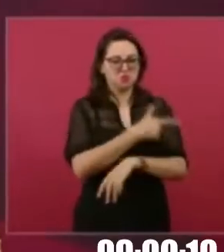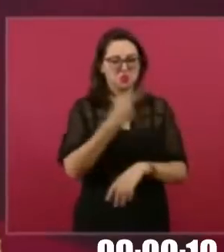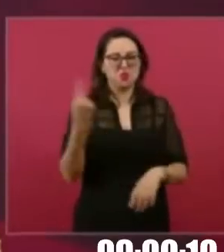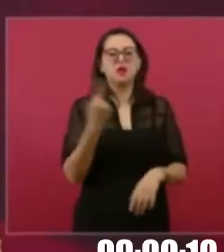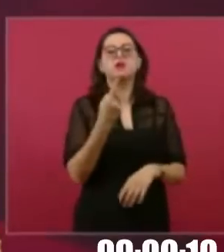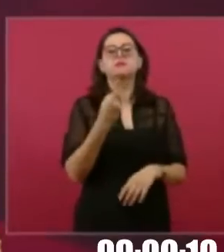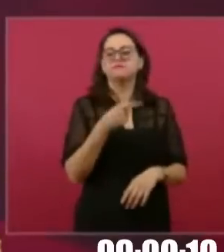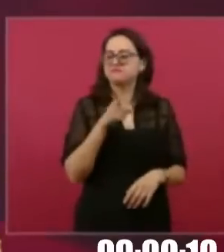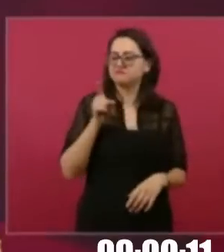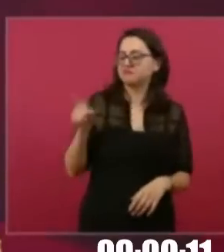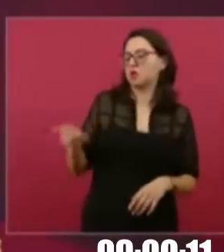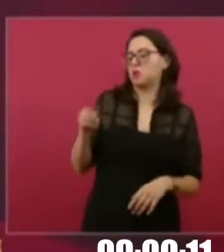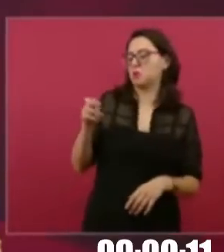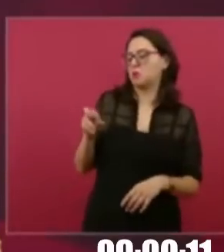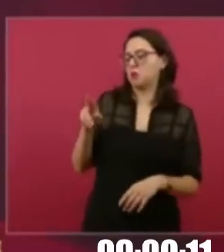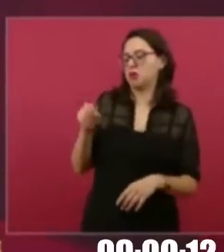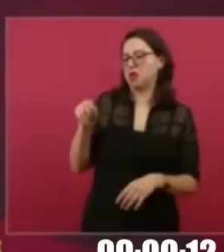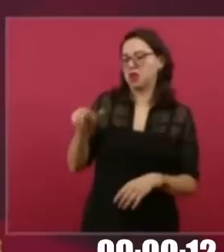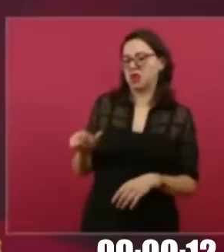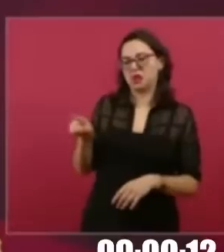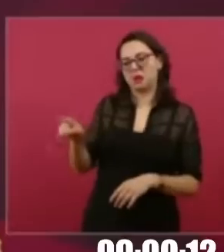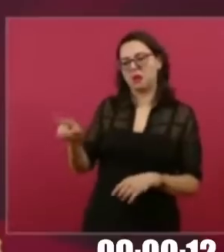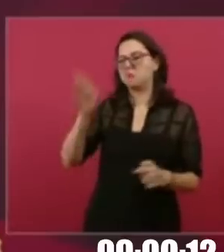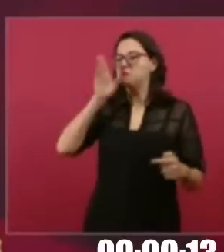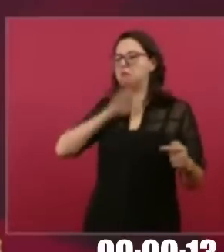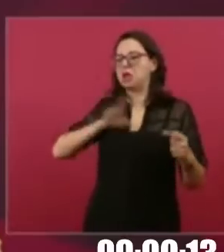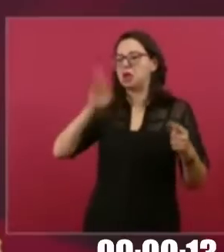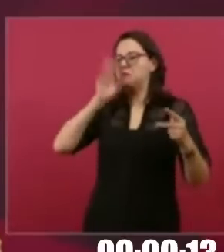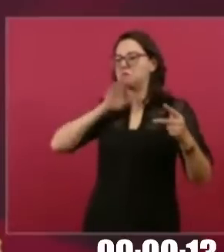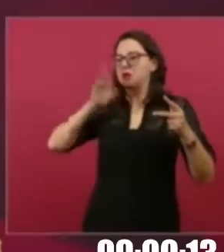sus aliados de ahora